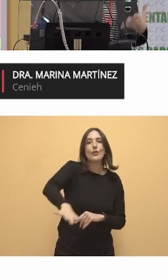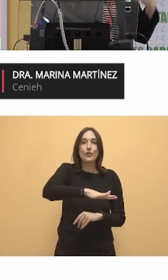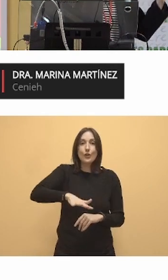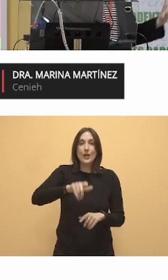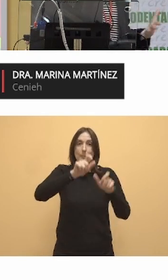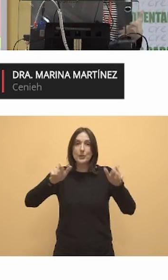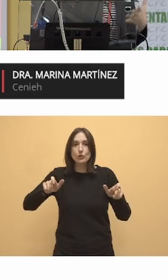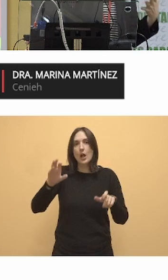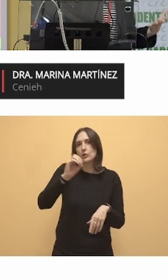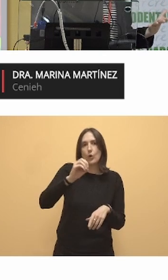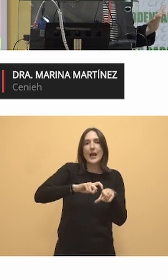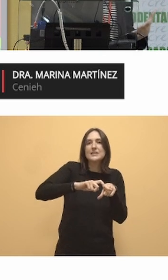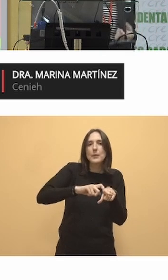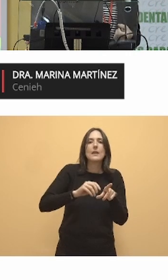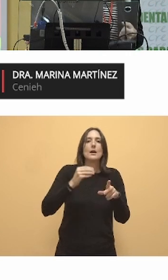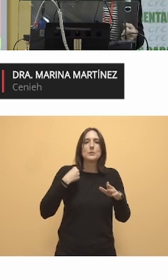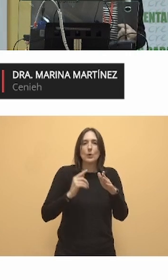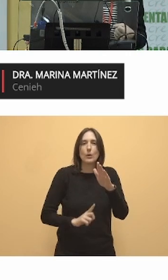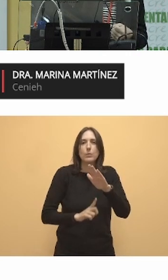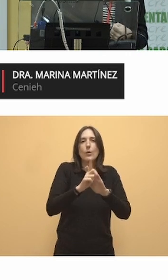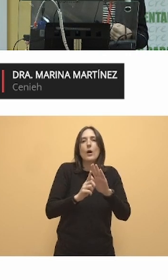especies evolucionaron y se desarrollaron.